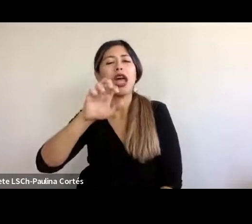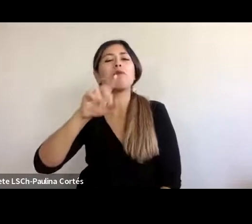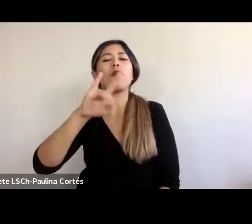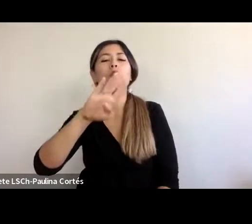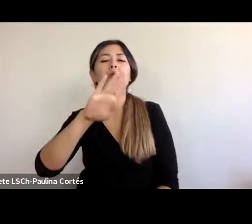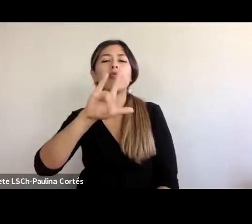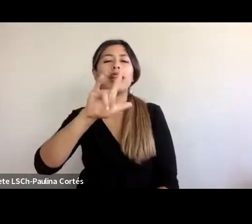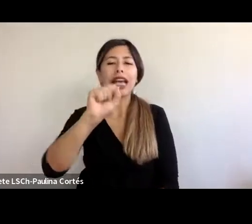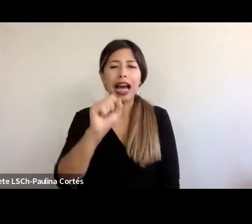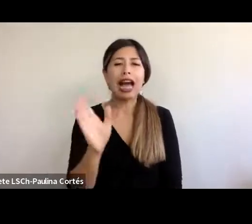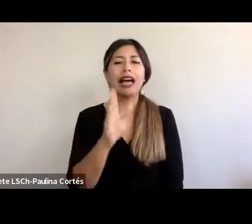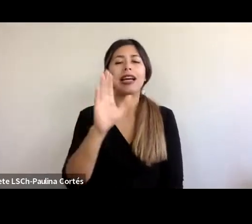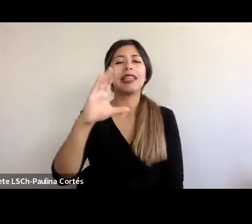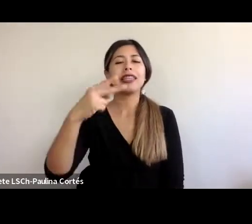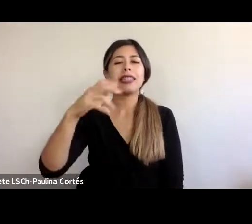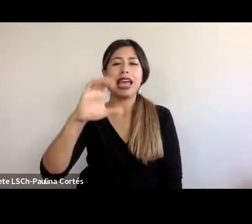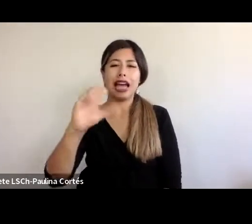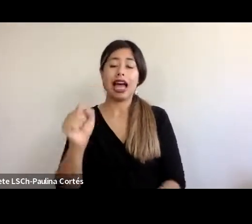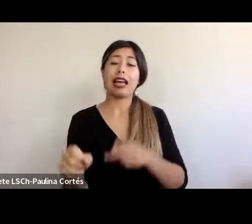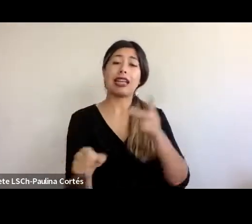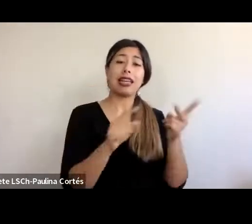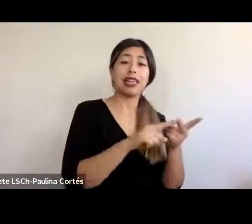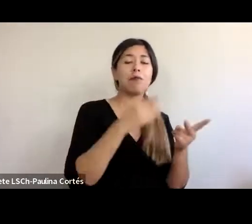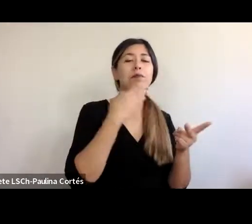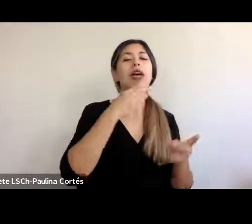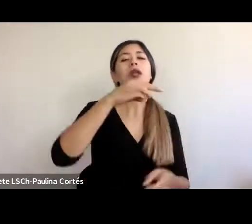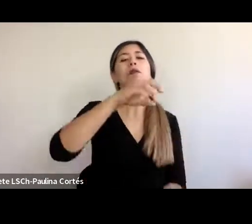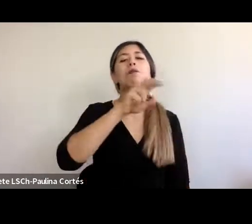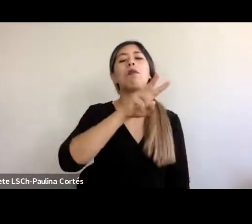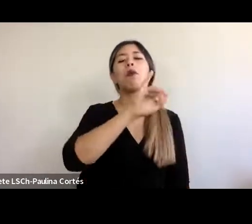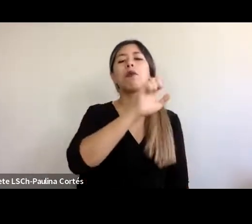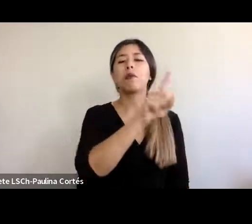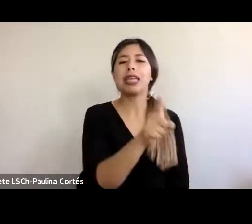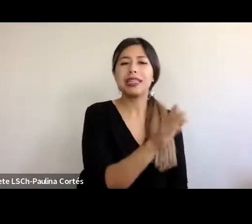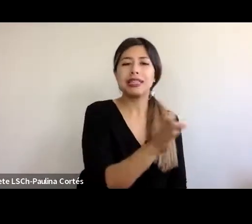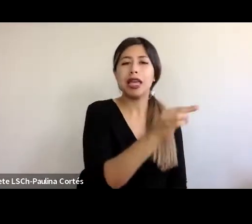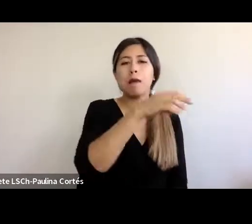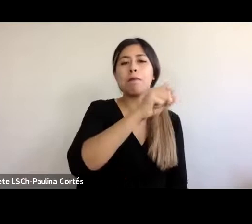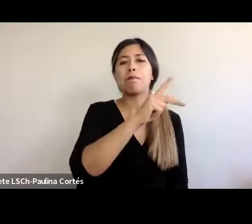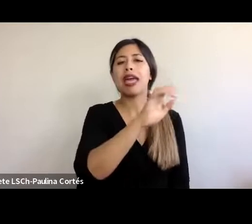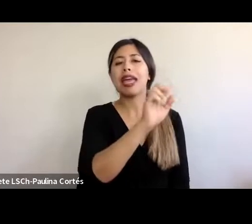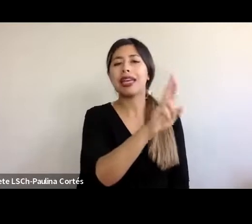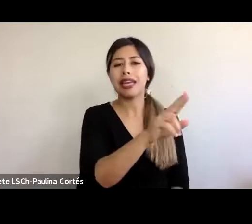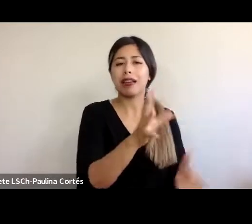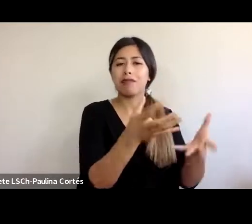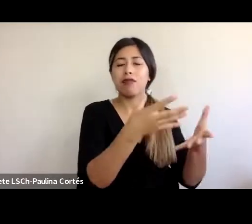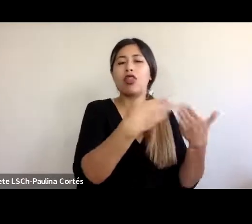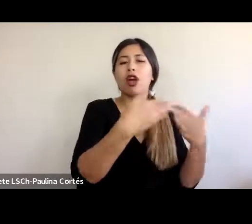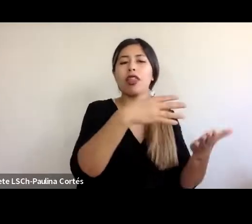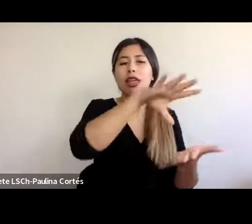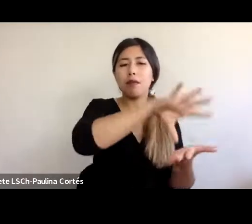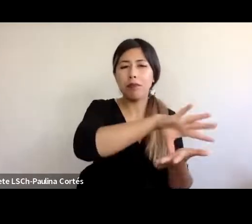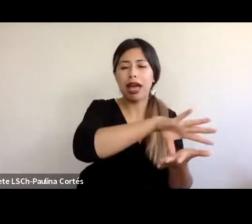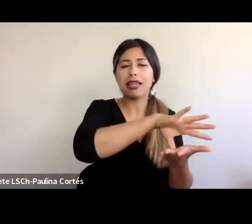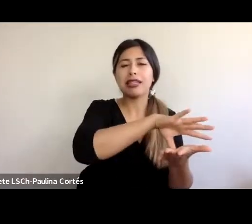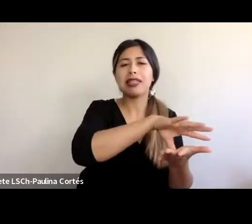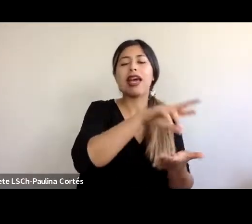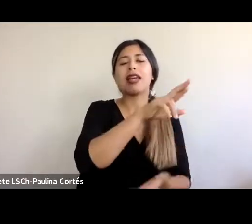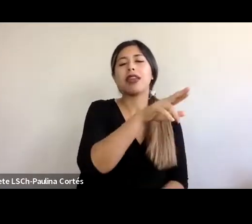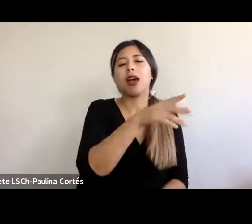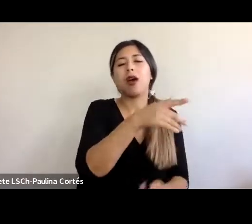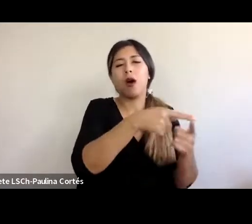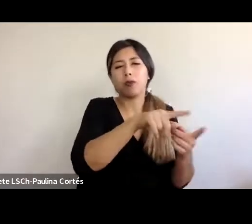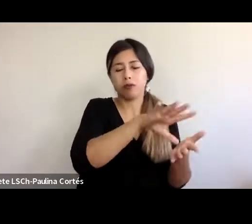en La Haya. Pensamos que un panel como este es muy relevante para los cineastas